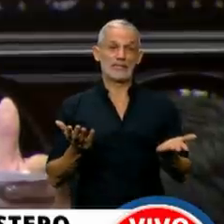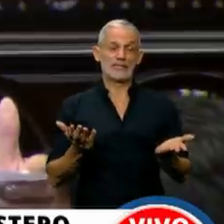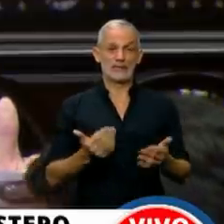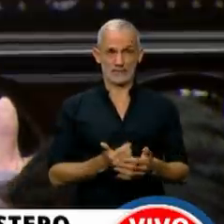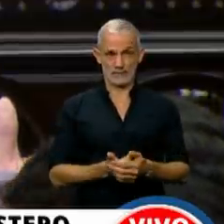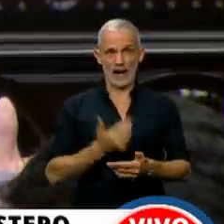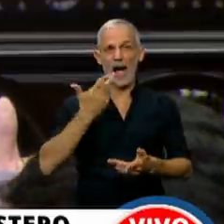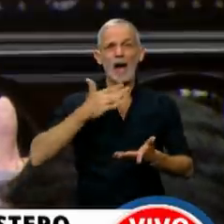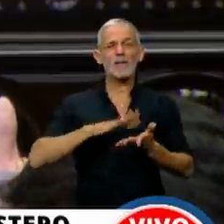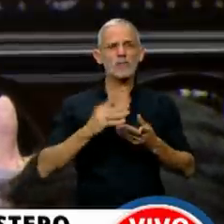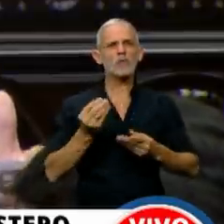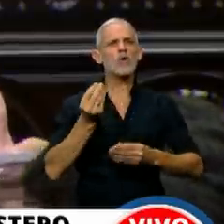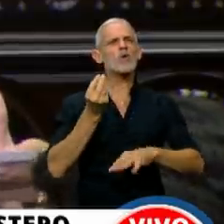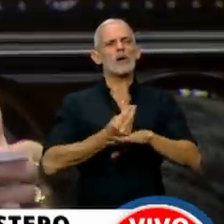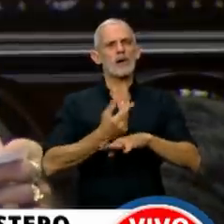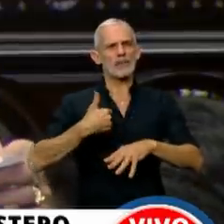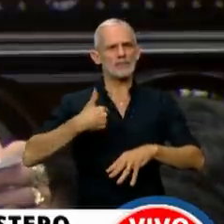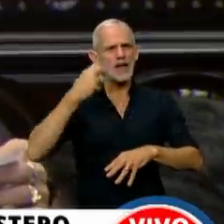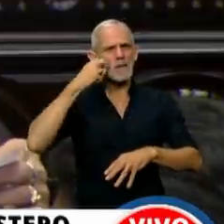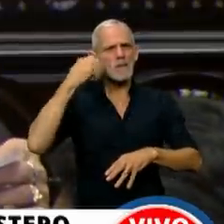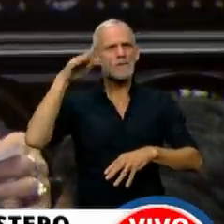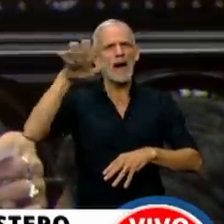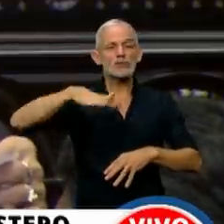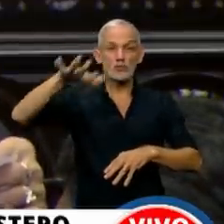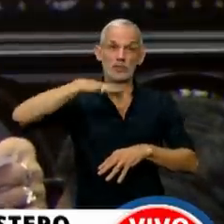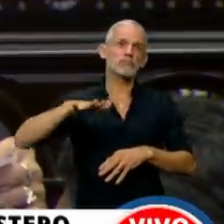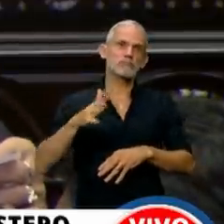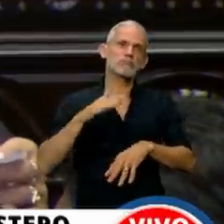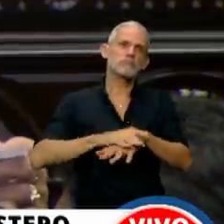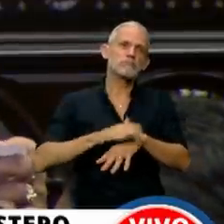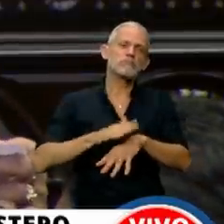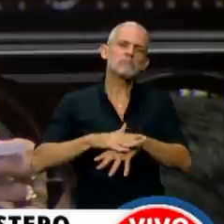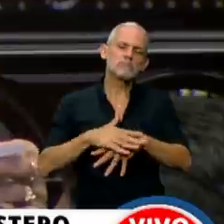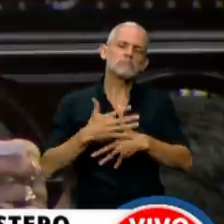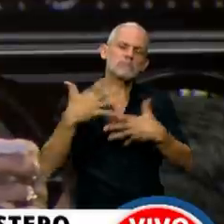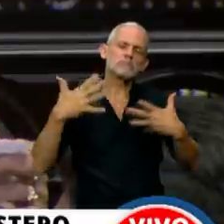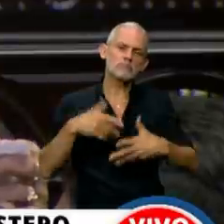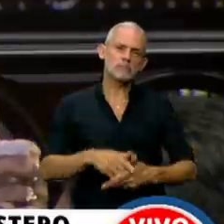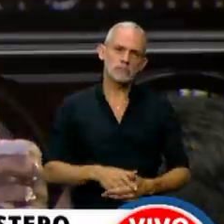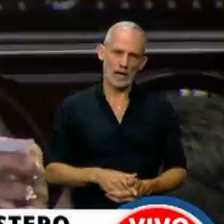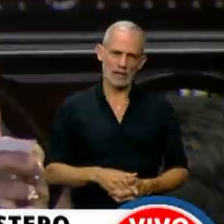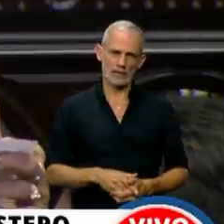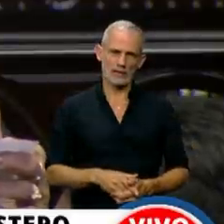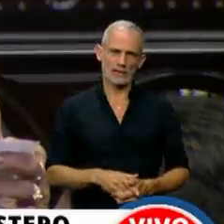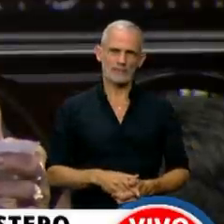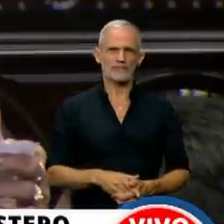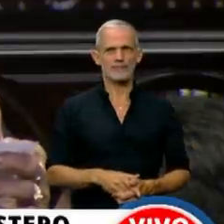a hablar en nombre de nuestros adultos mayores es una responsabilidad muy grande residente